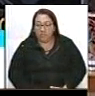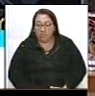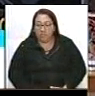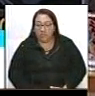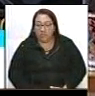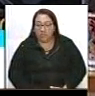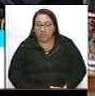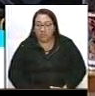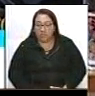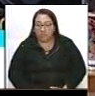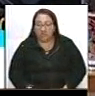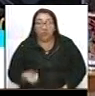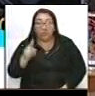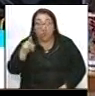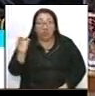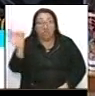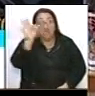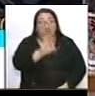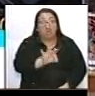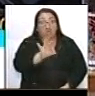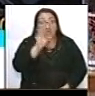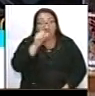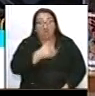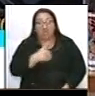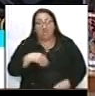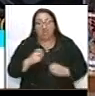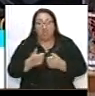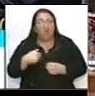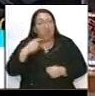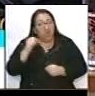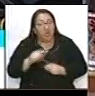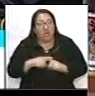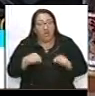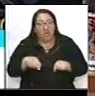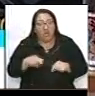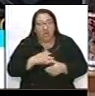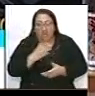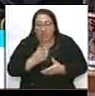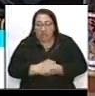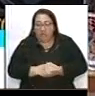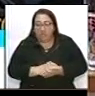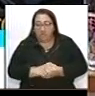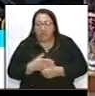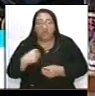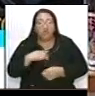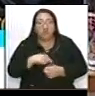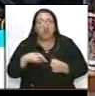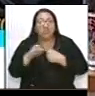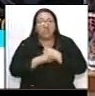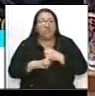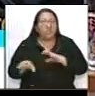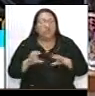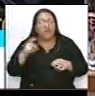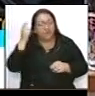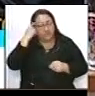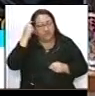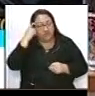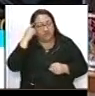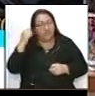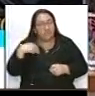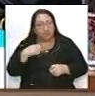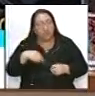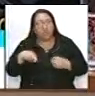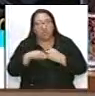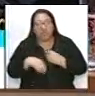Fuerza Popular, no nosotros, por si acaso lo recuerdo. Pero sin embargo, las circunstancias de nuestro país nos hacen pensar en nuestro